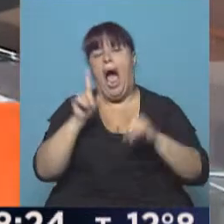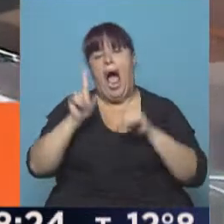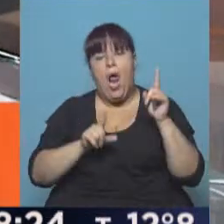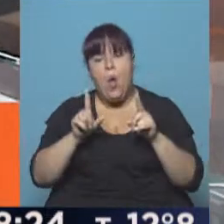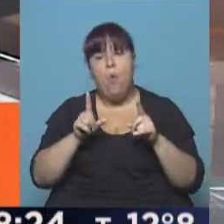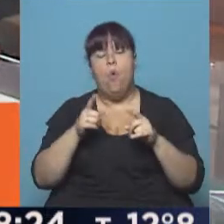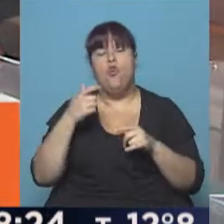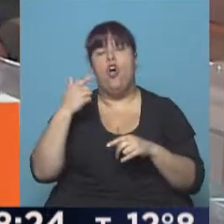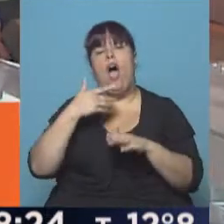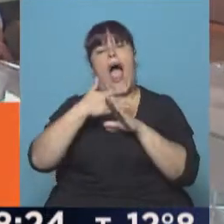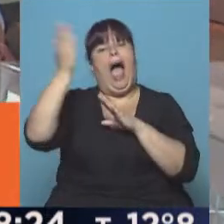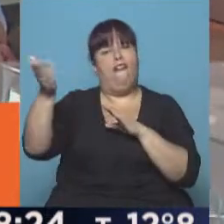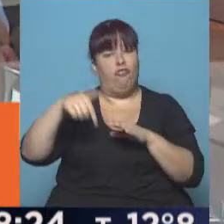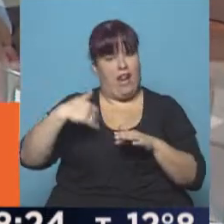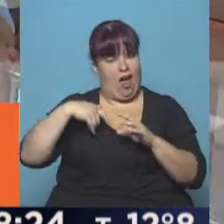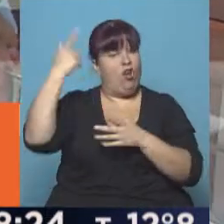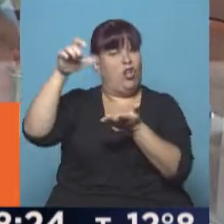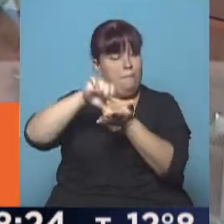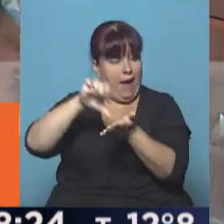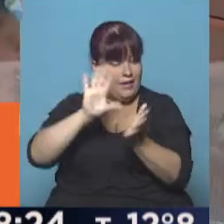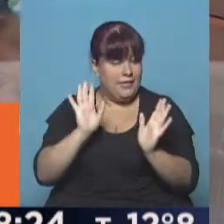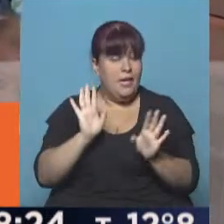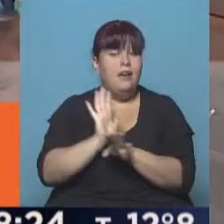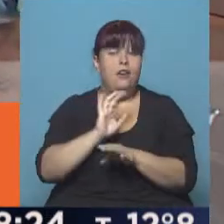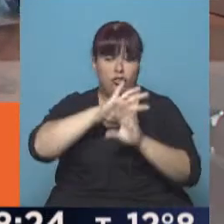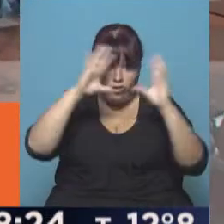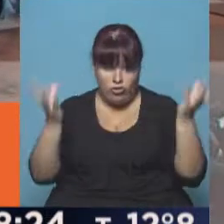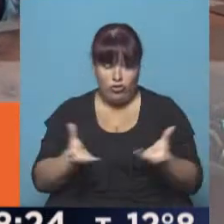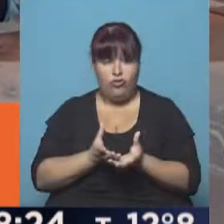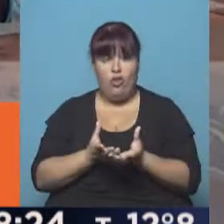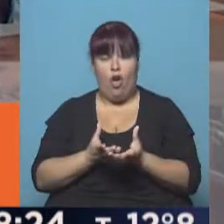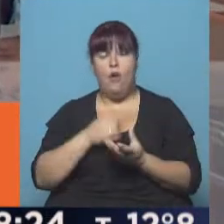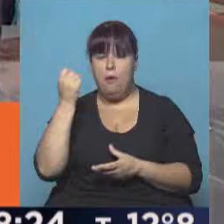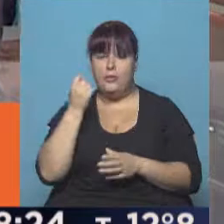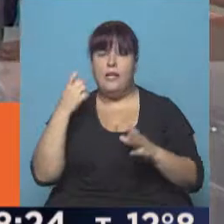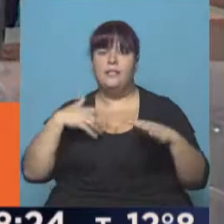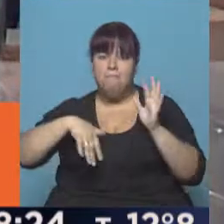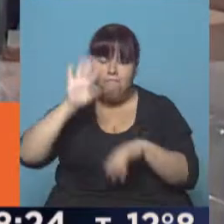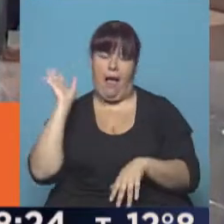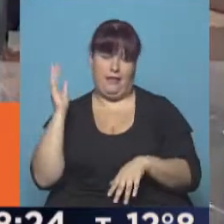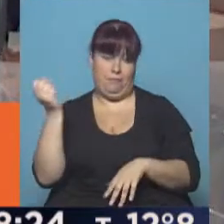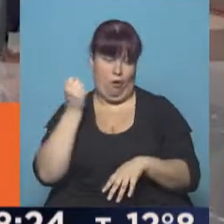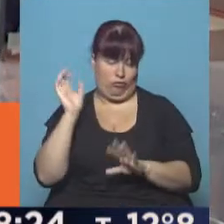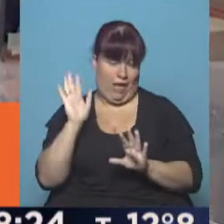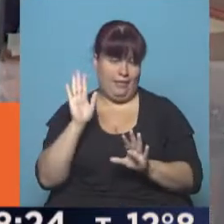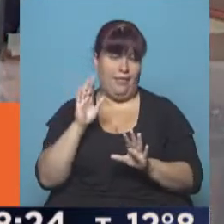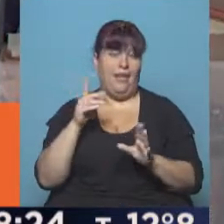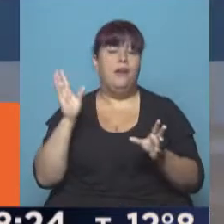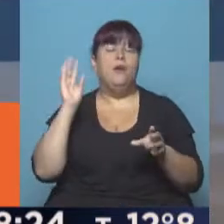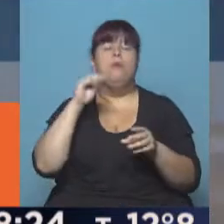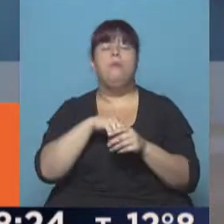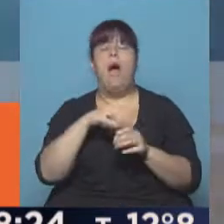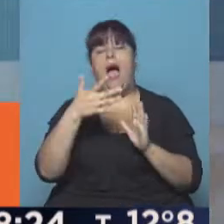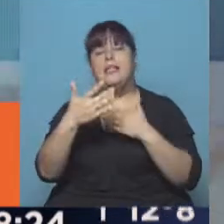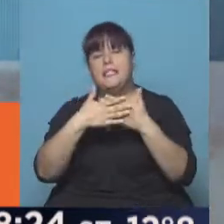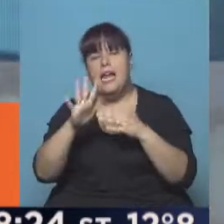algunos contribuyentes fuera del país. Todo esto obviamente va a representar una masa mucho más importante que se va a ubicar